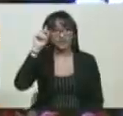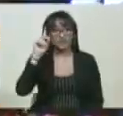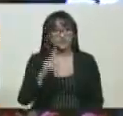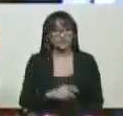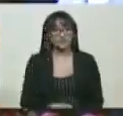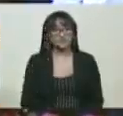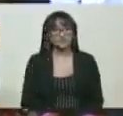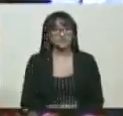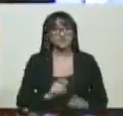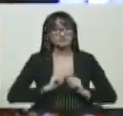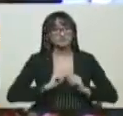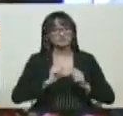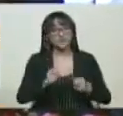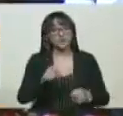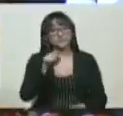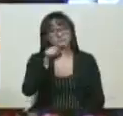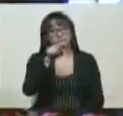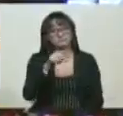te toca a ti, Nicolás.